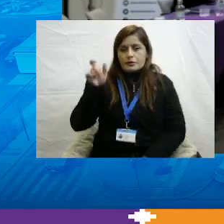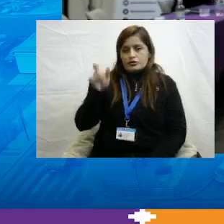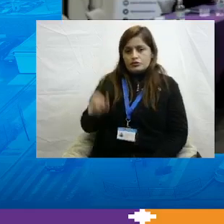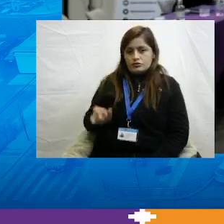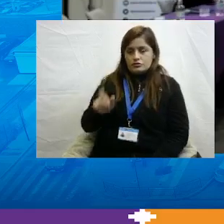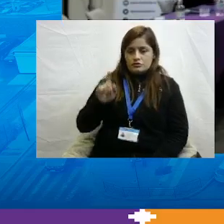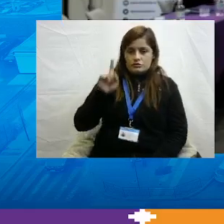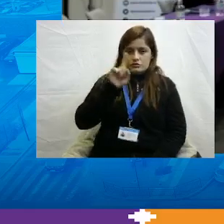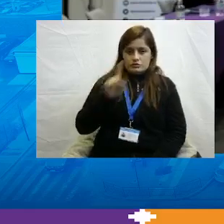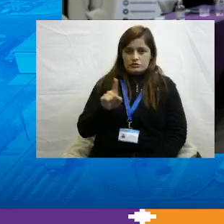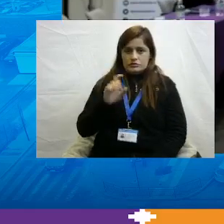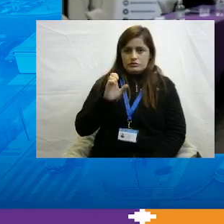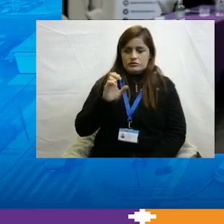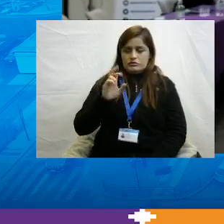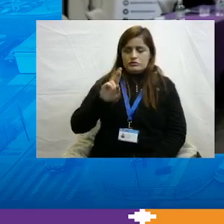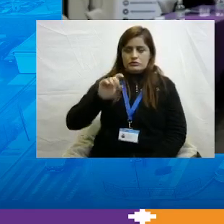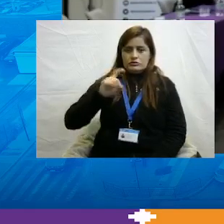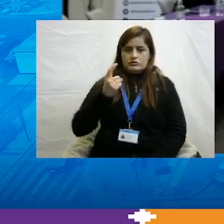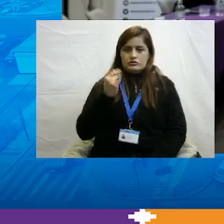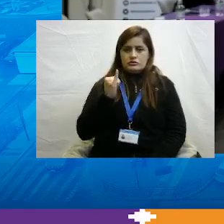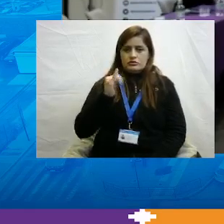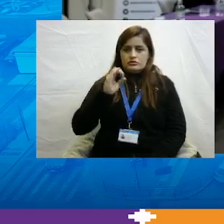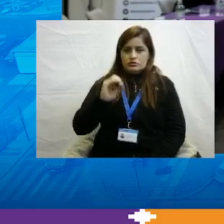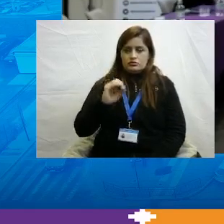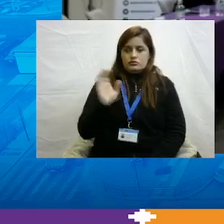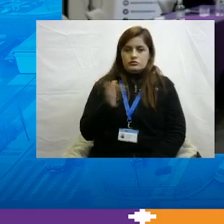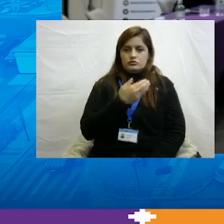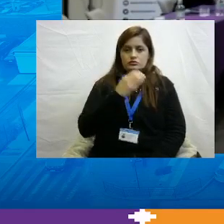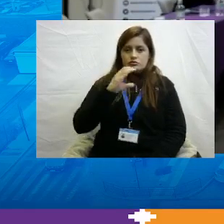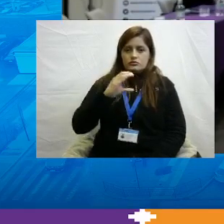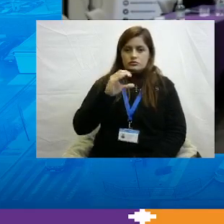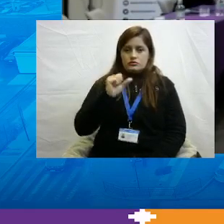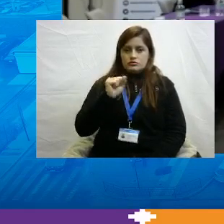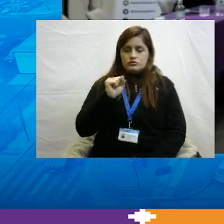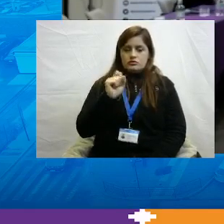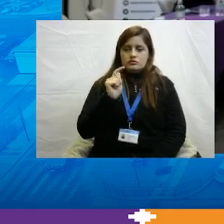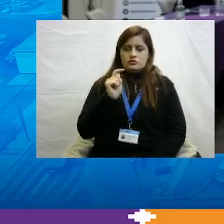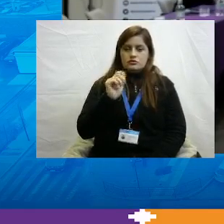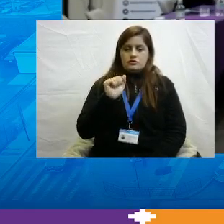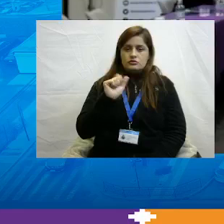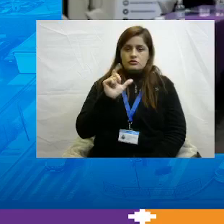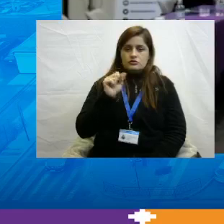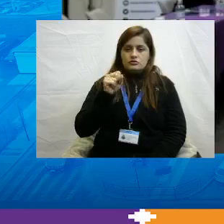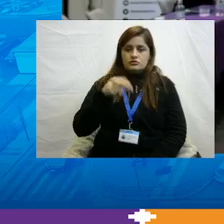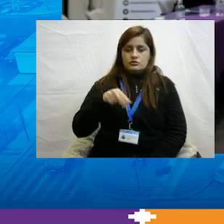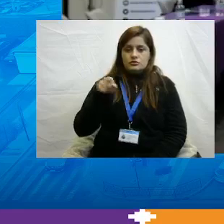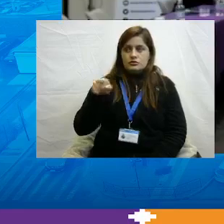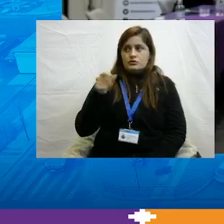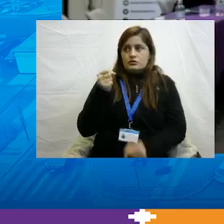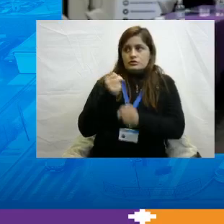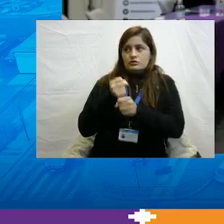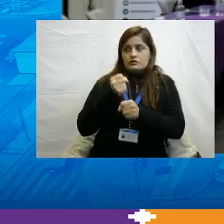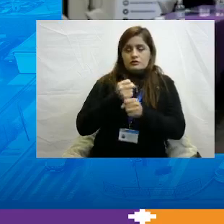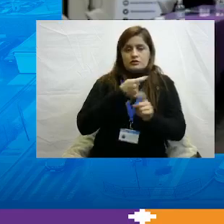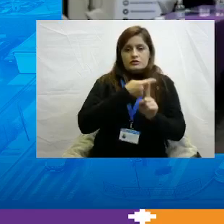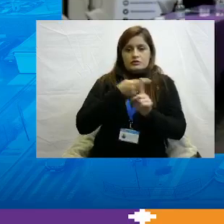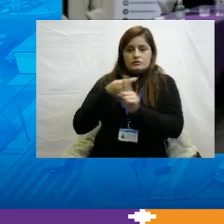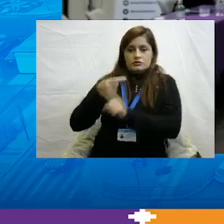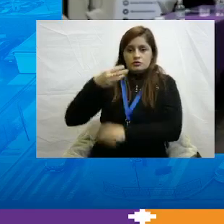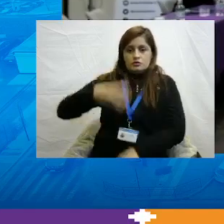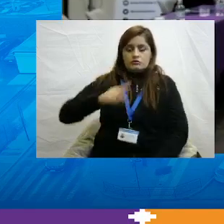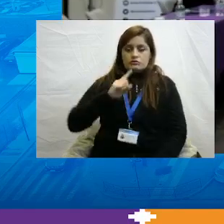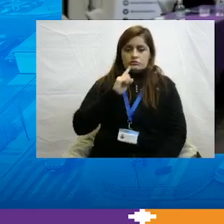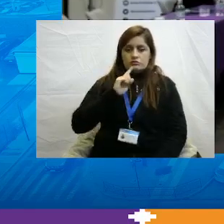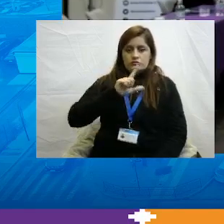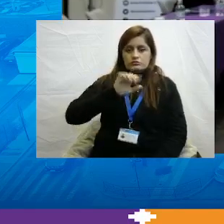Catalán Zúñiga. Don Sergio Catalán es un funcionario del cementerio municipal que tiene 73 años y trabaja desde el